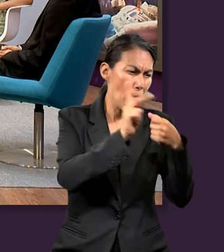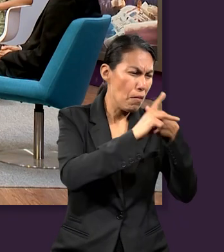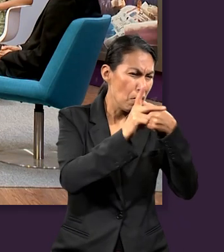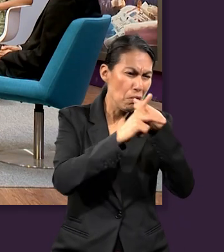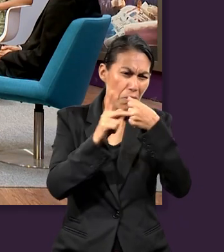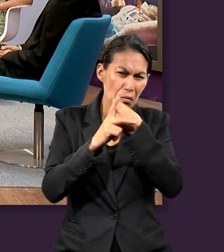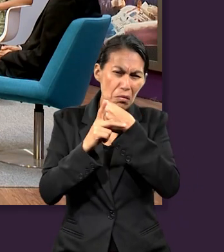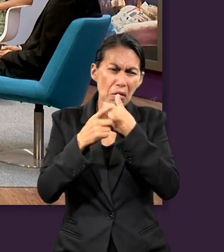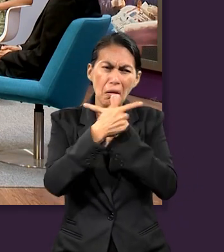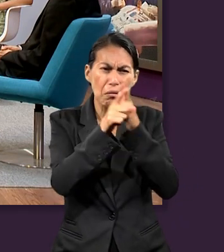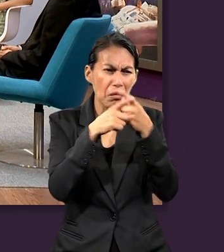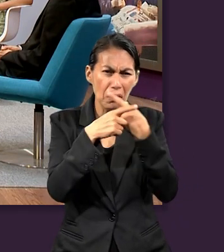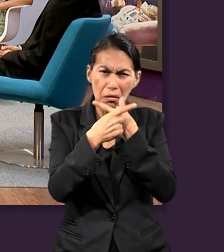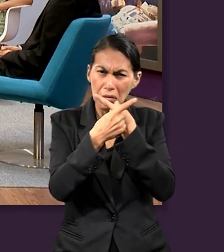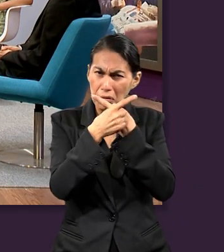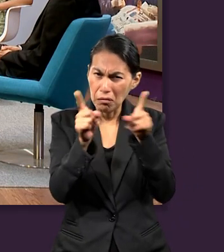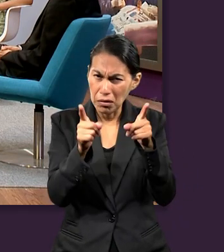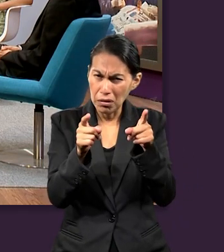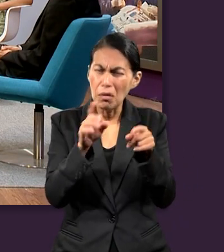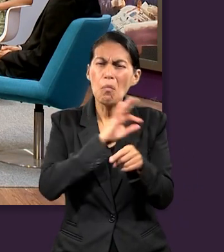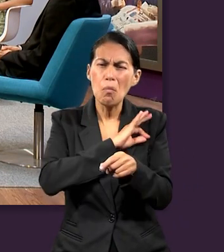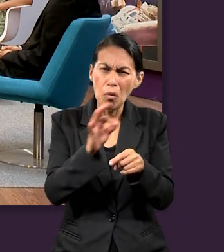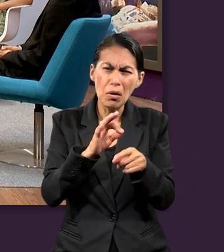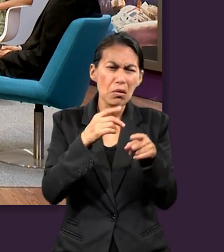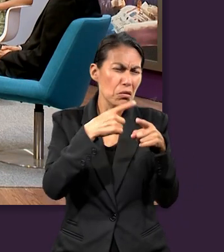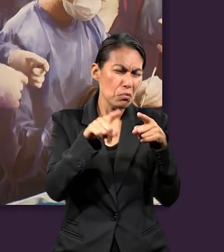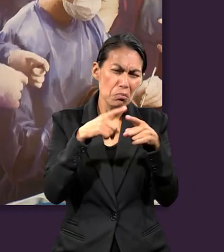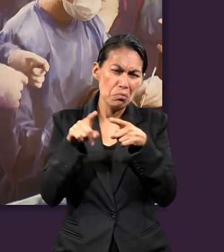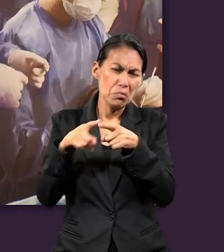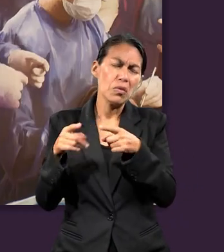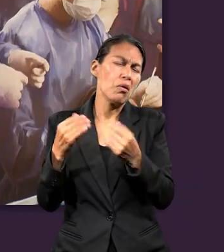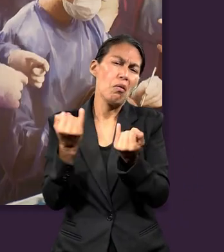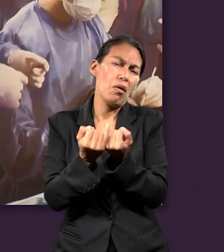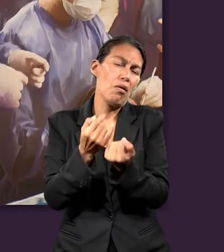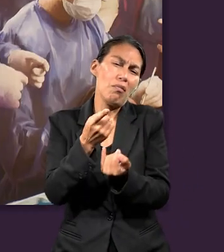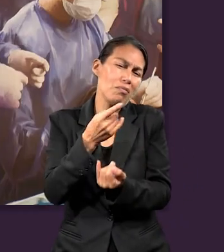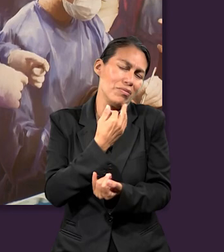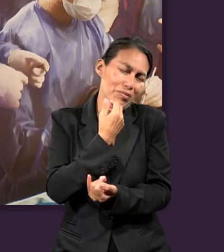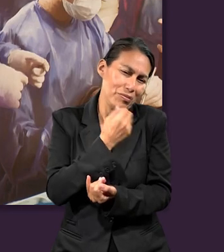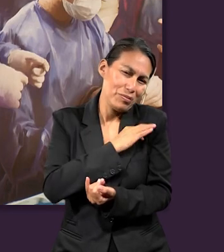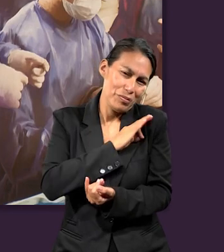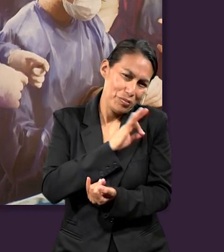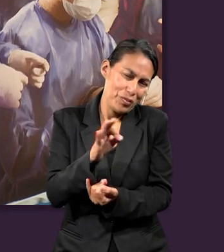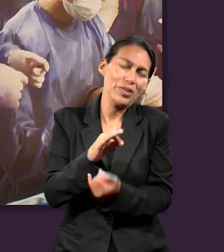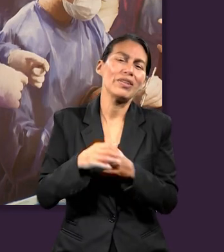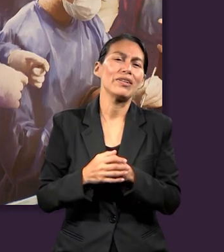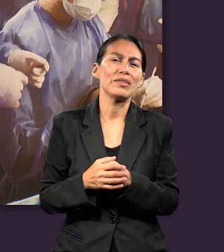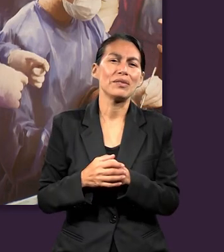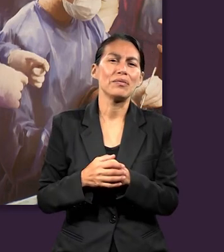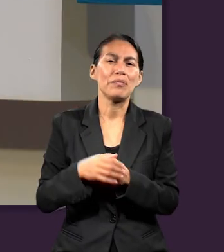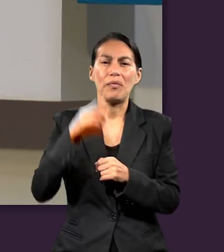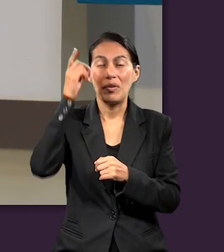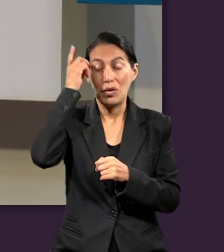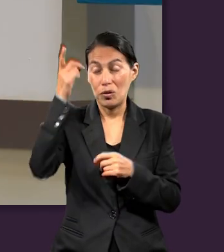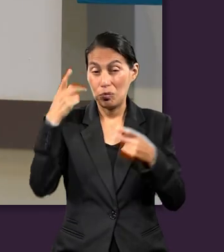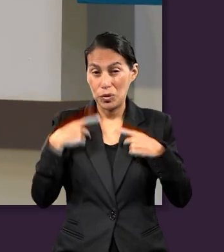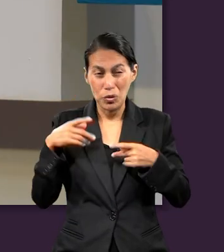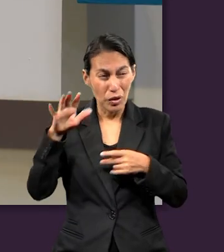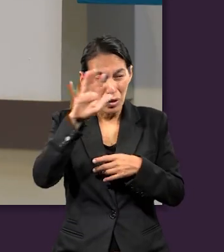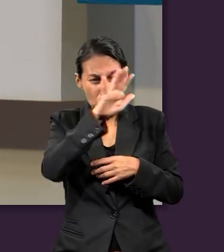de otra esa es una bondad de la Biblia que es un mensaje universal para todas las personas y cuando se describe ahí